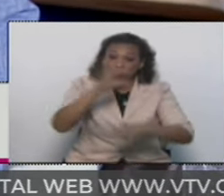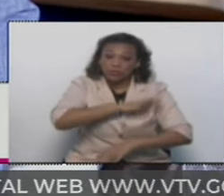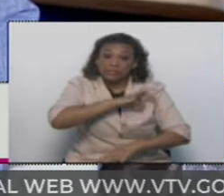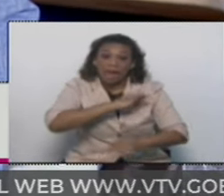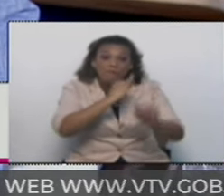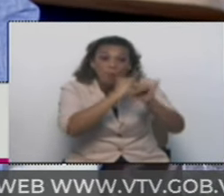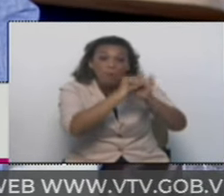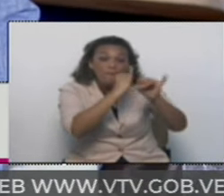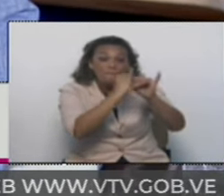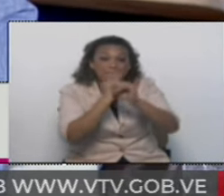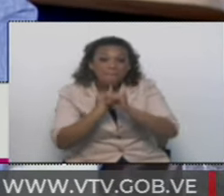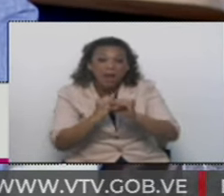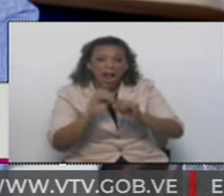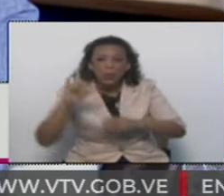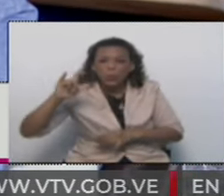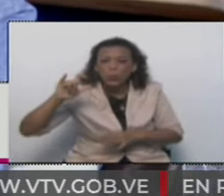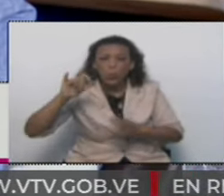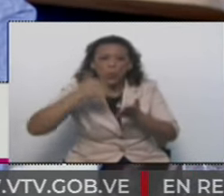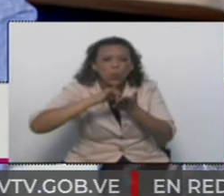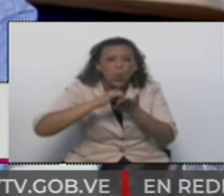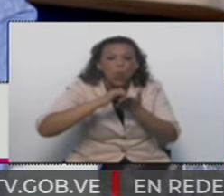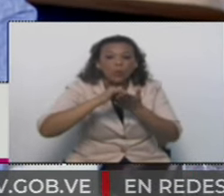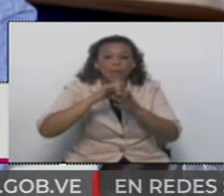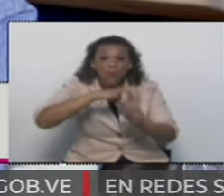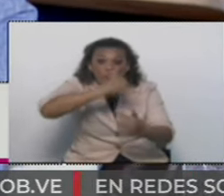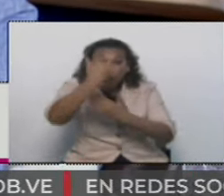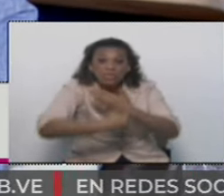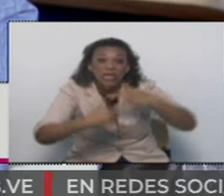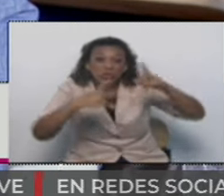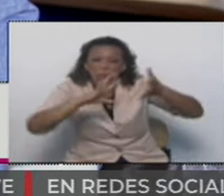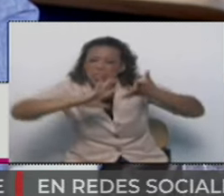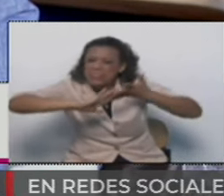y que tiene un proyecto de destrucción de Argentina.